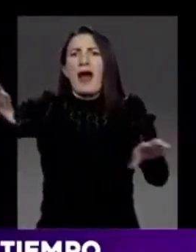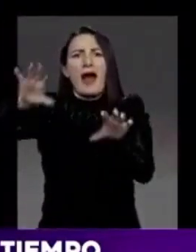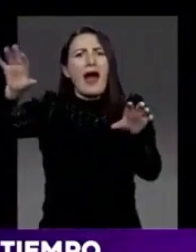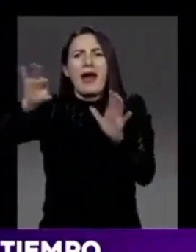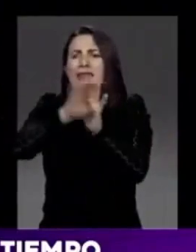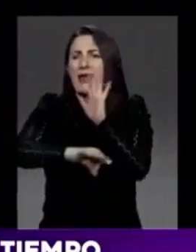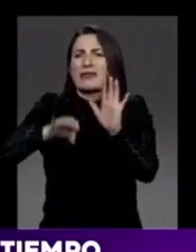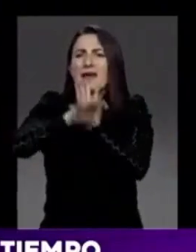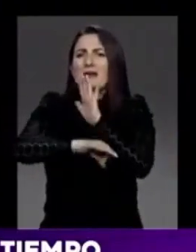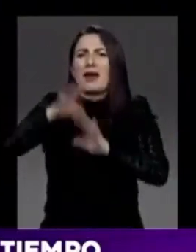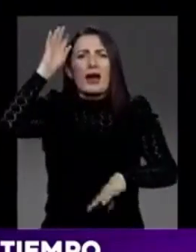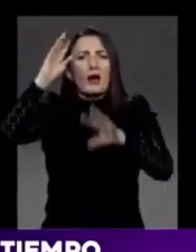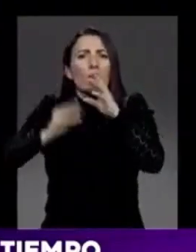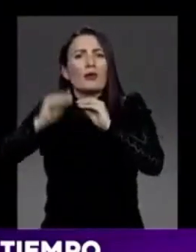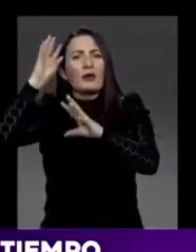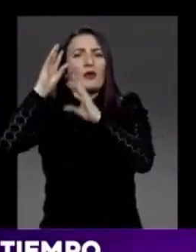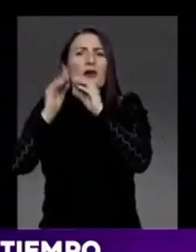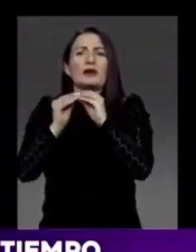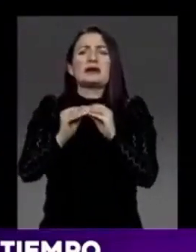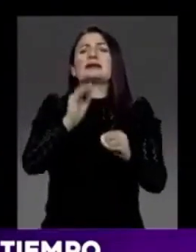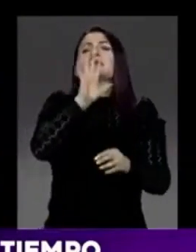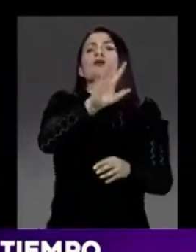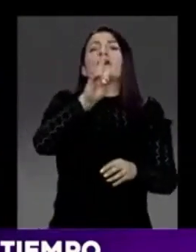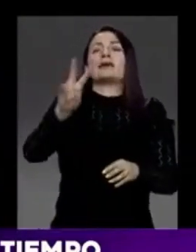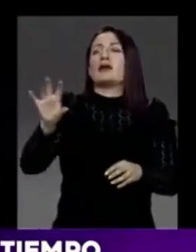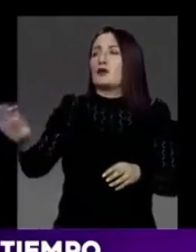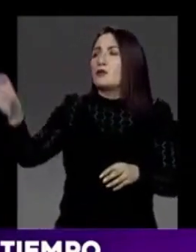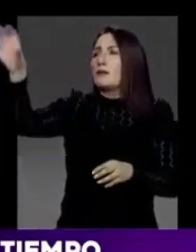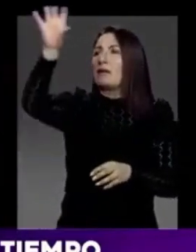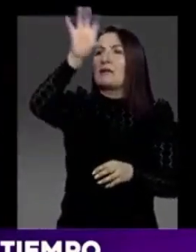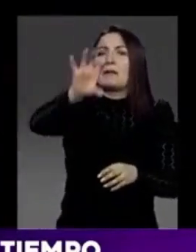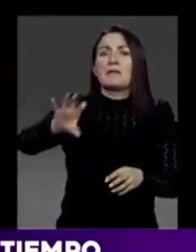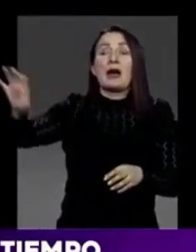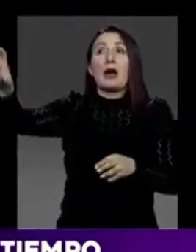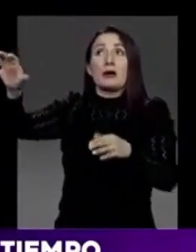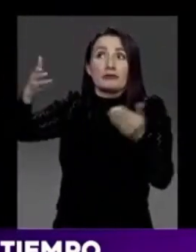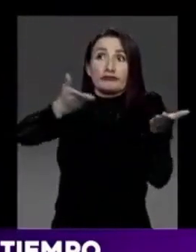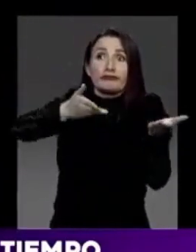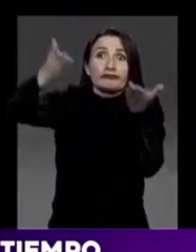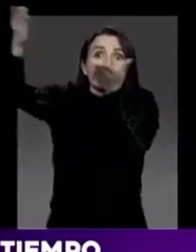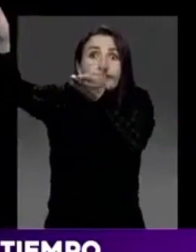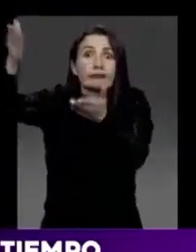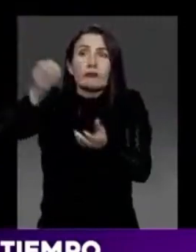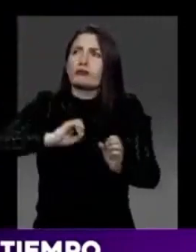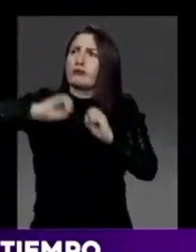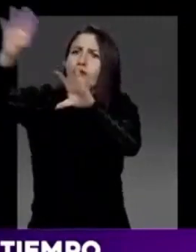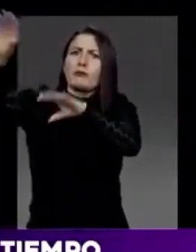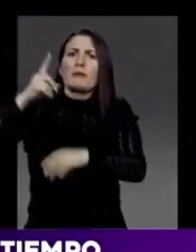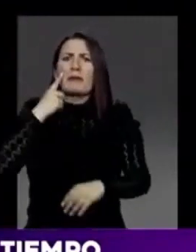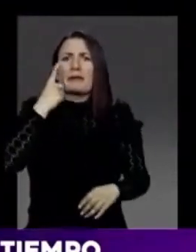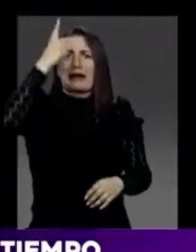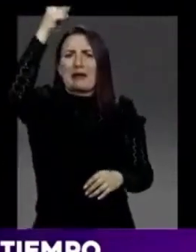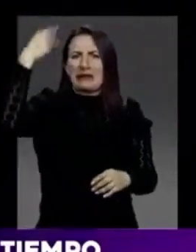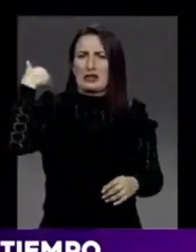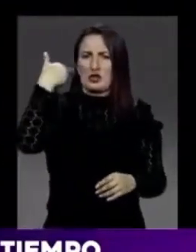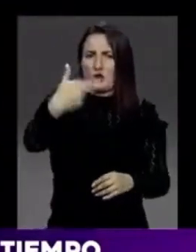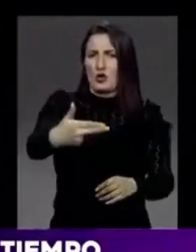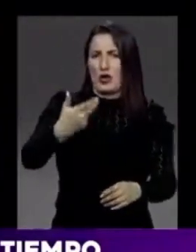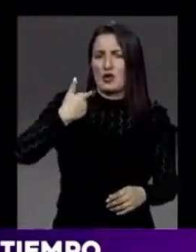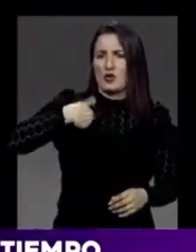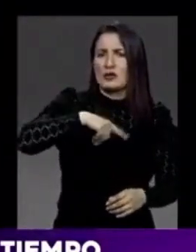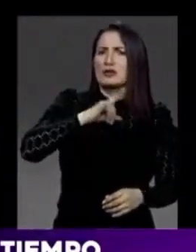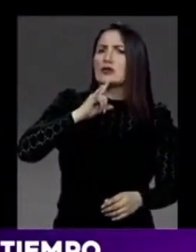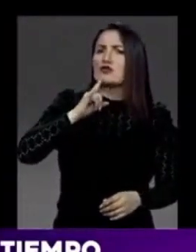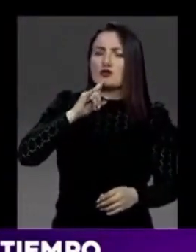protocolos firmados 52 estados de eeuu abiertos para nosotros por primera vez en la historia estado